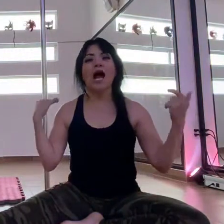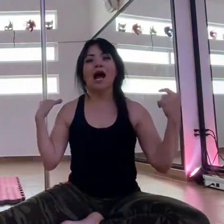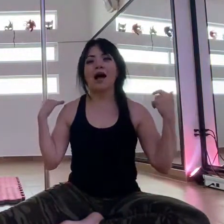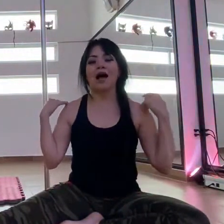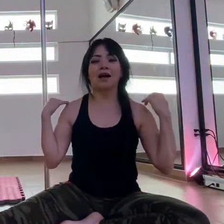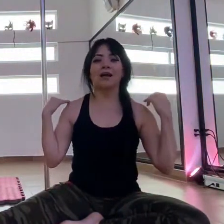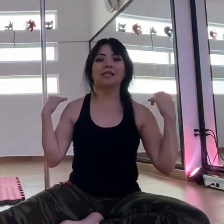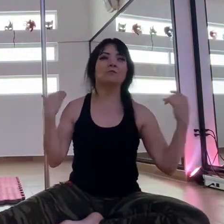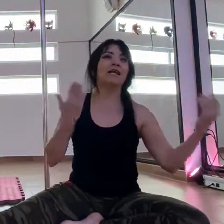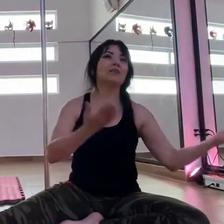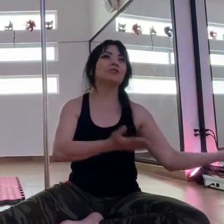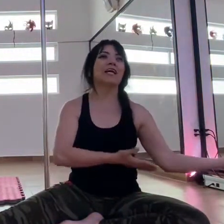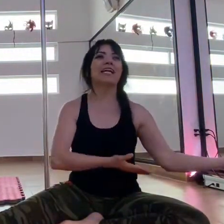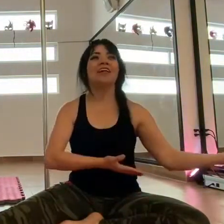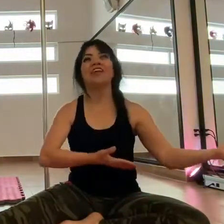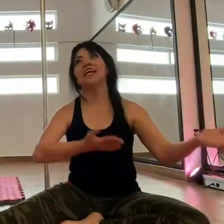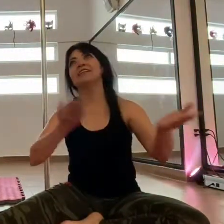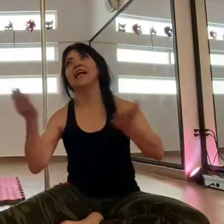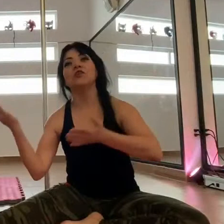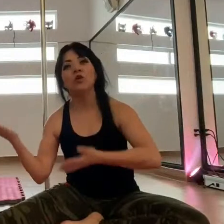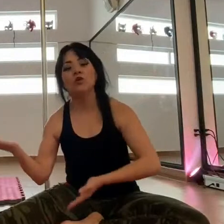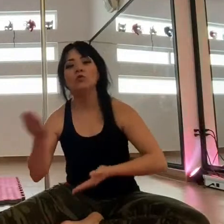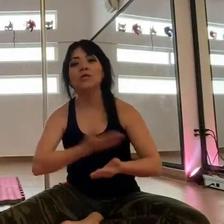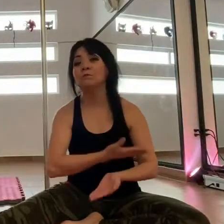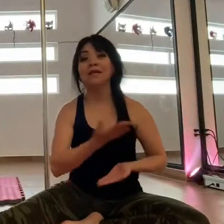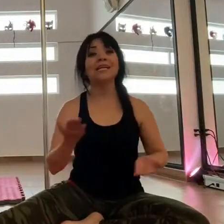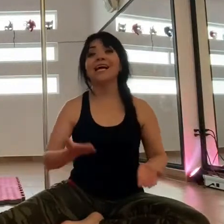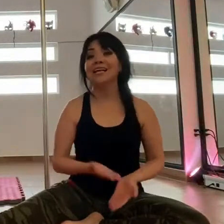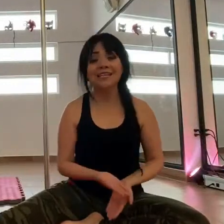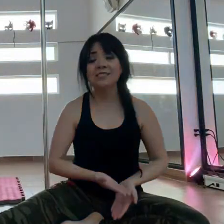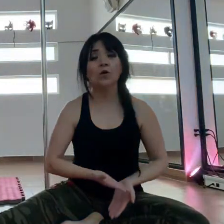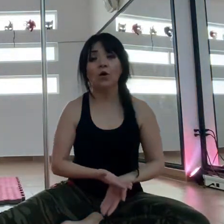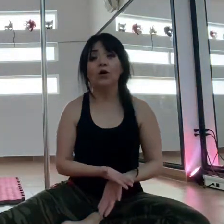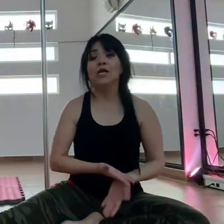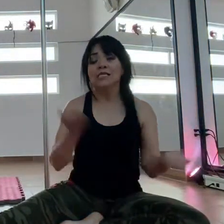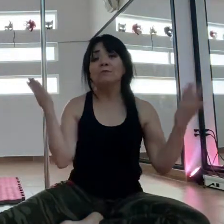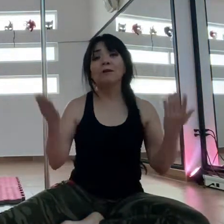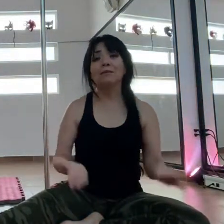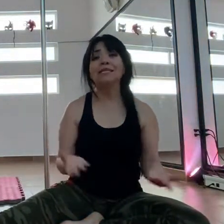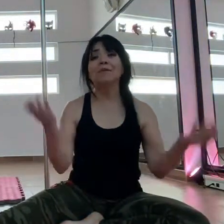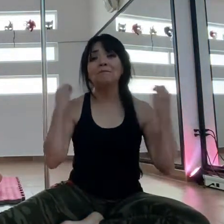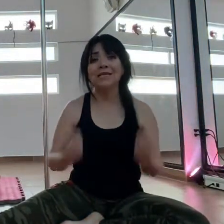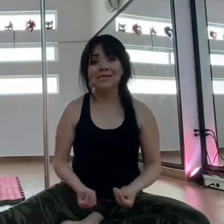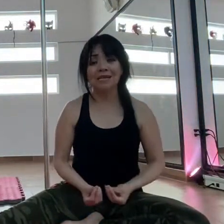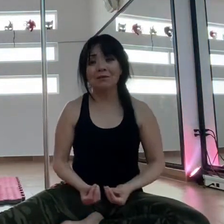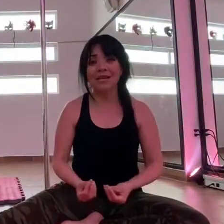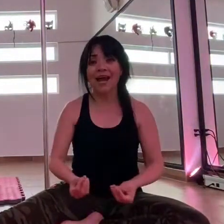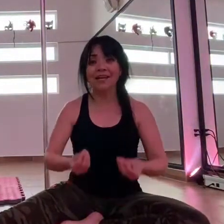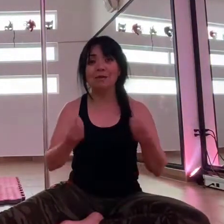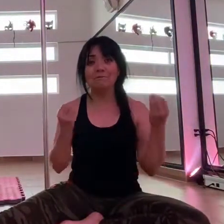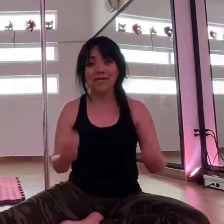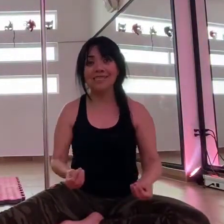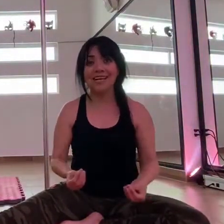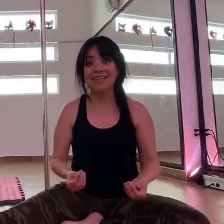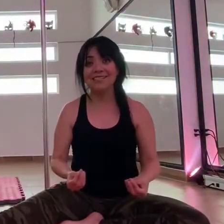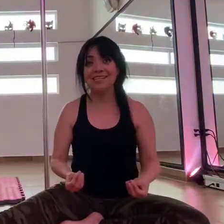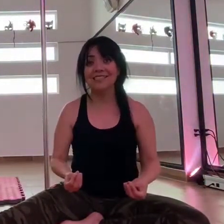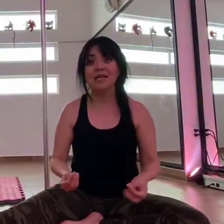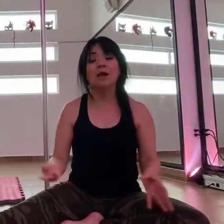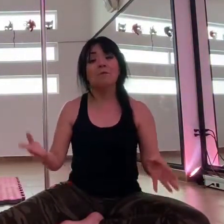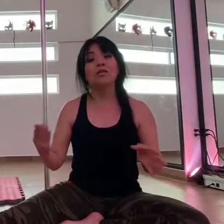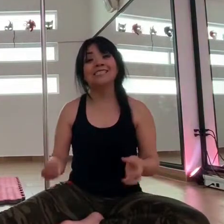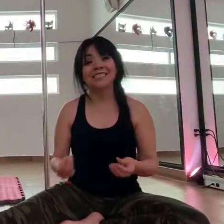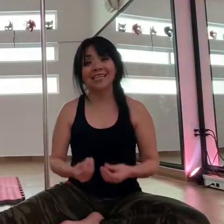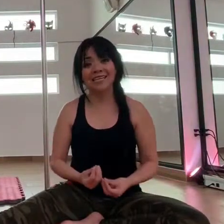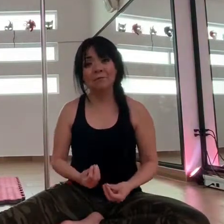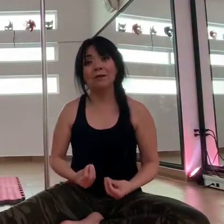peso, a esperarnos a que la dieta... No, no esperen a eso. Simplemente empiecen a bailar, empiecen a